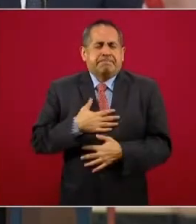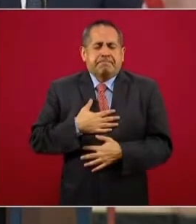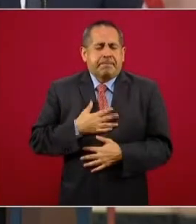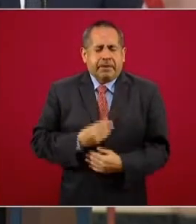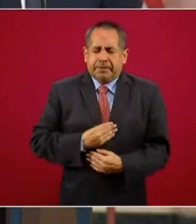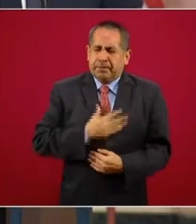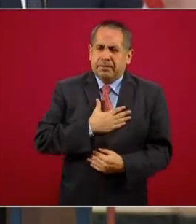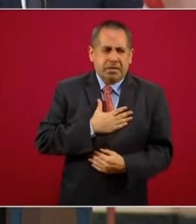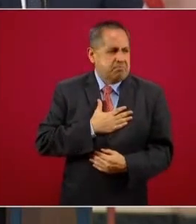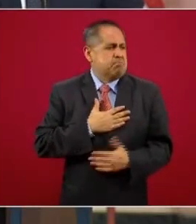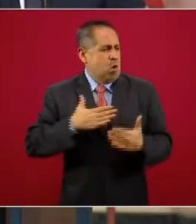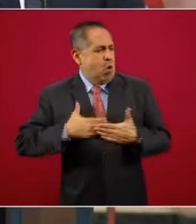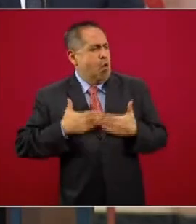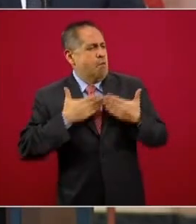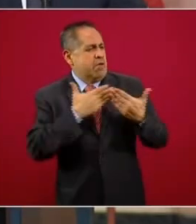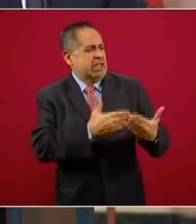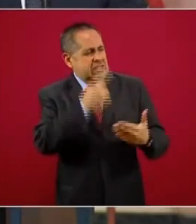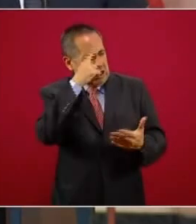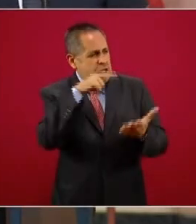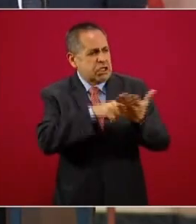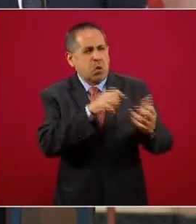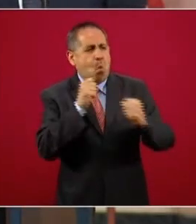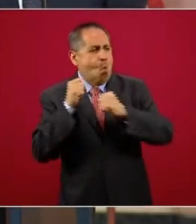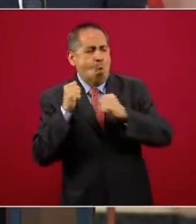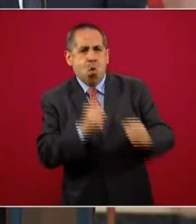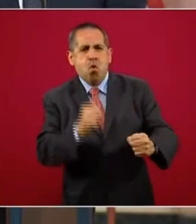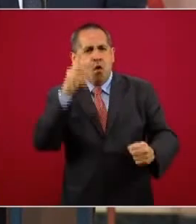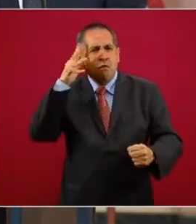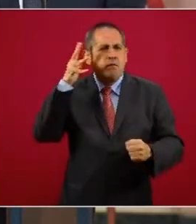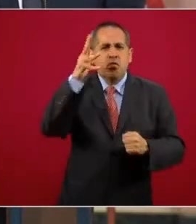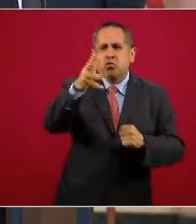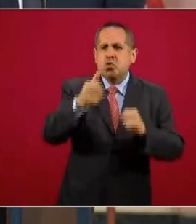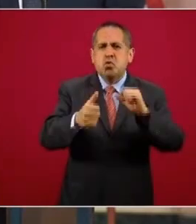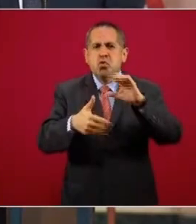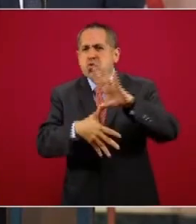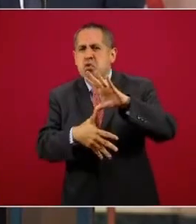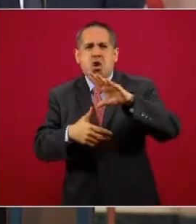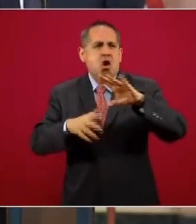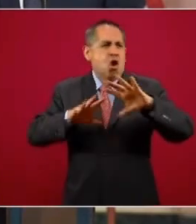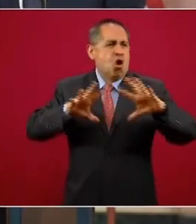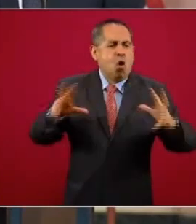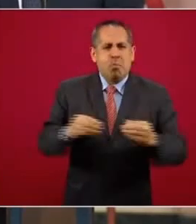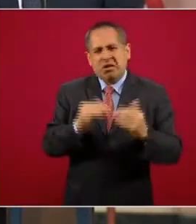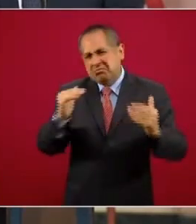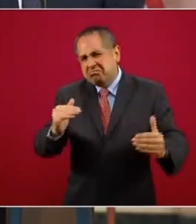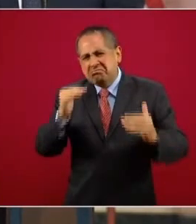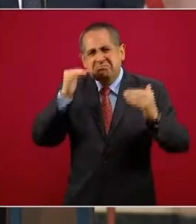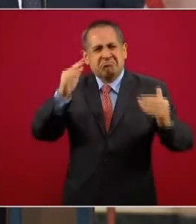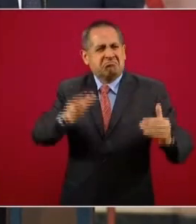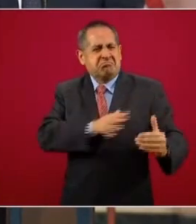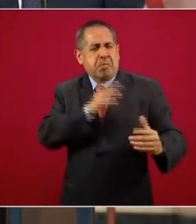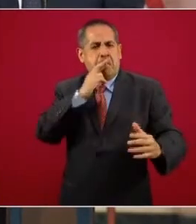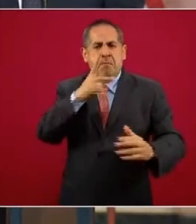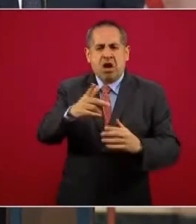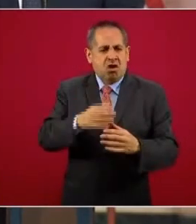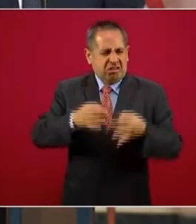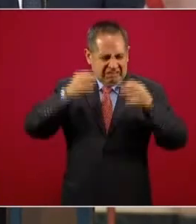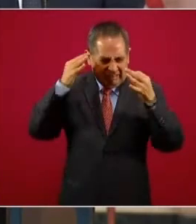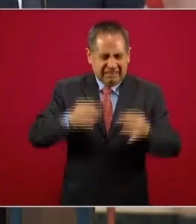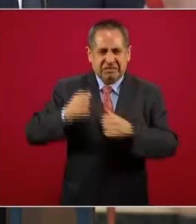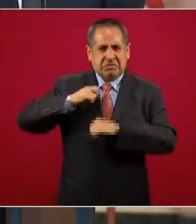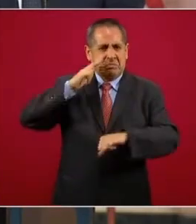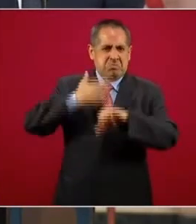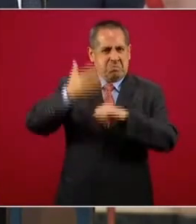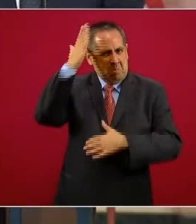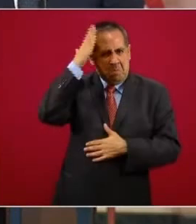podido tener más confianza sobre el destino de este continente majestuoso que nunca estará en mejores manos y